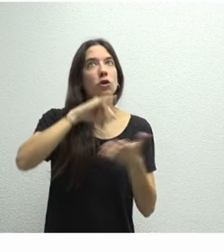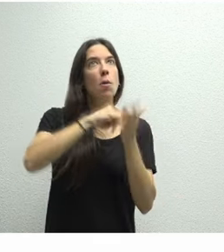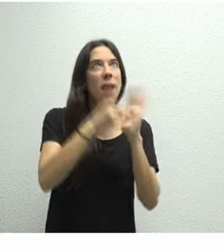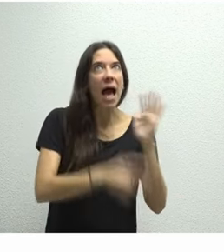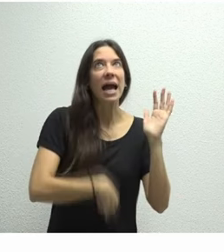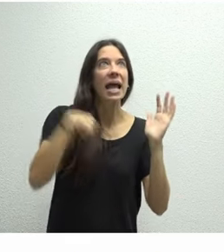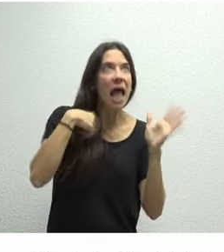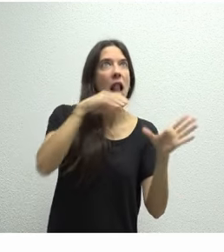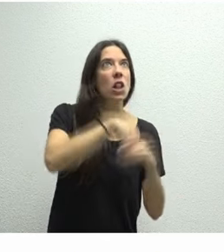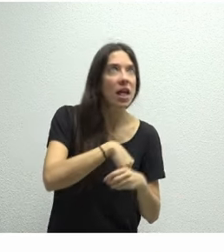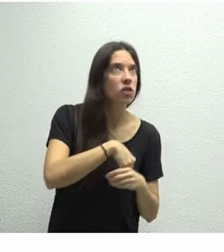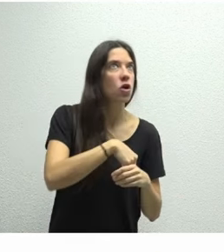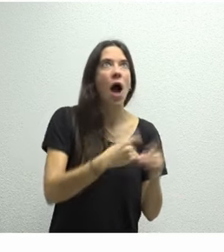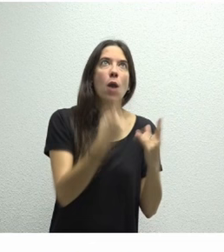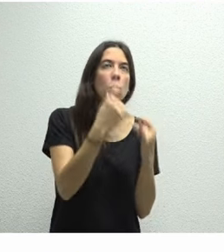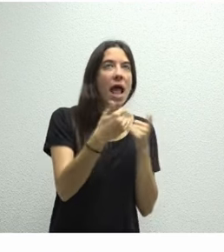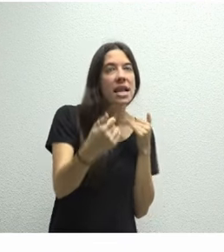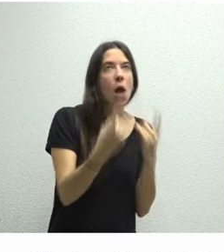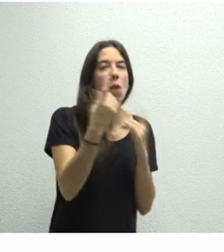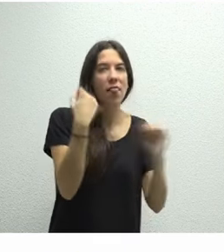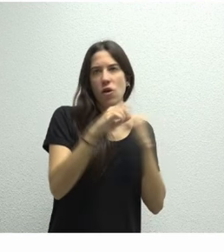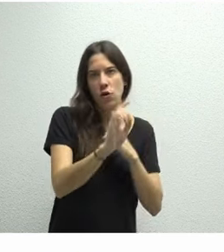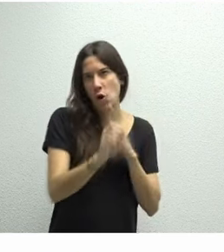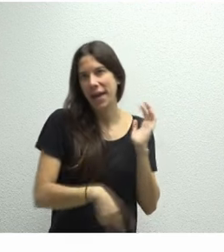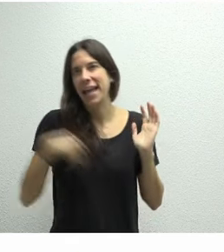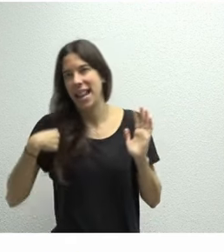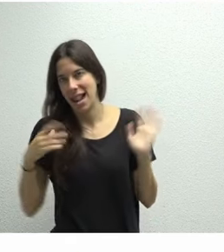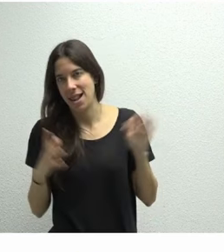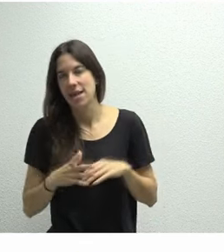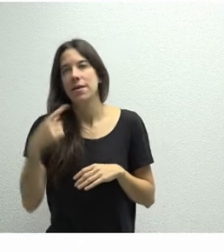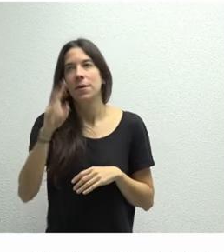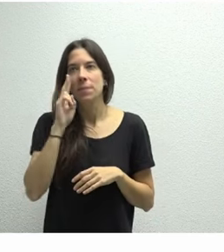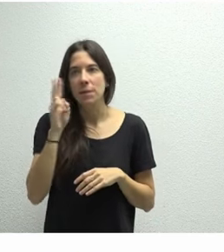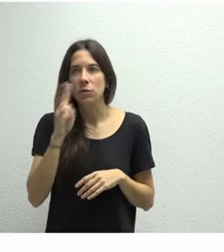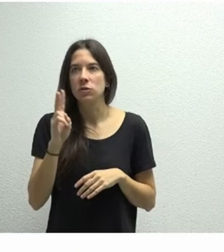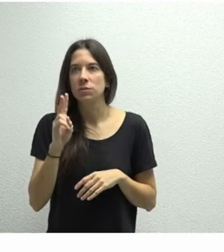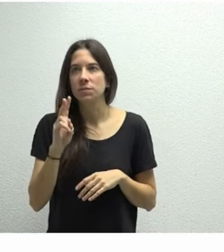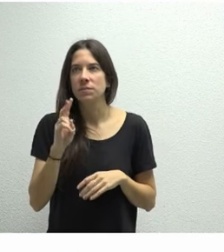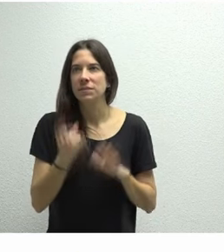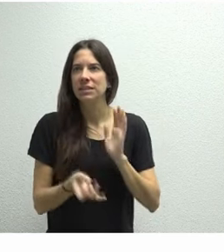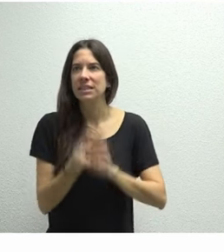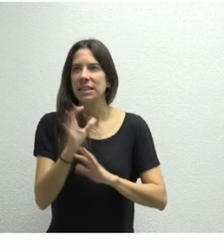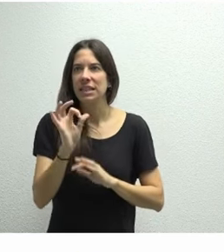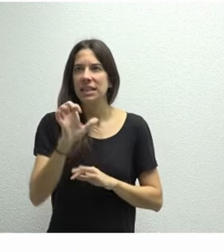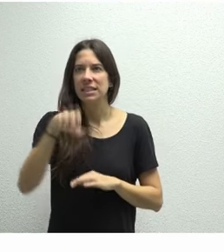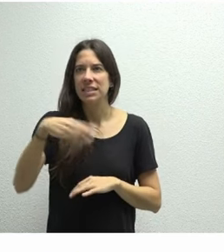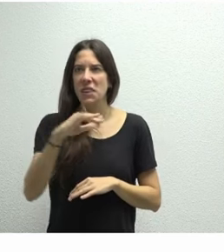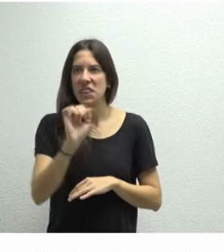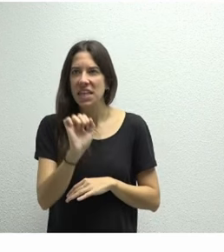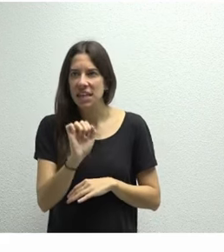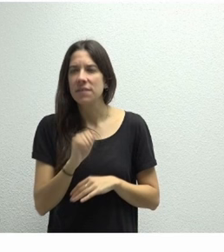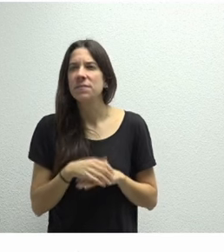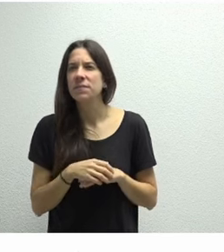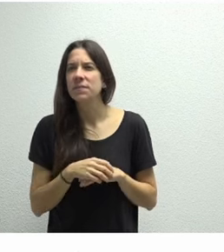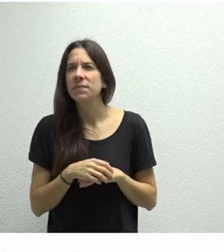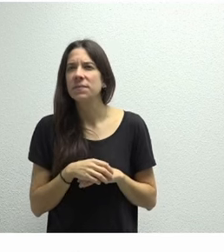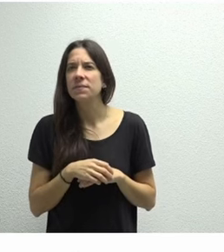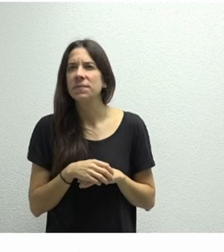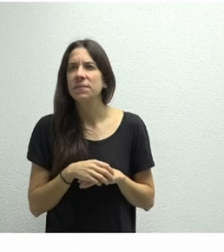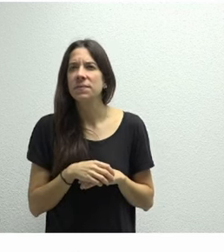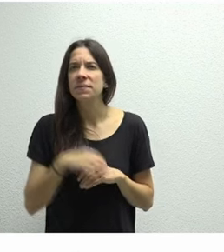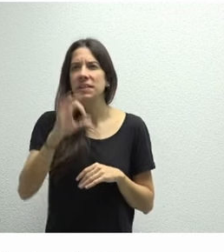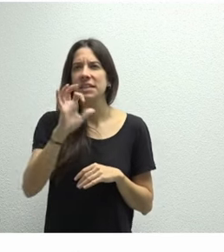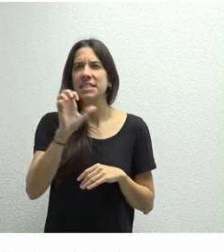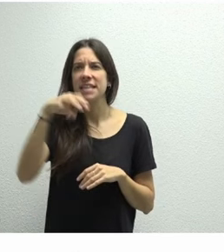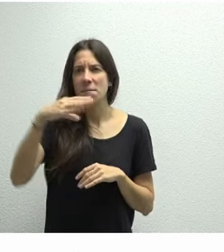alguna línea o algun acción no vemos pues la creación del semsi bueno os decía los datos de una comunidad como la que atá